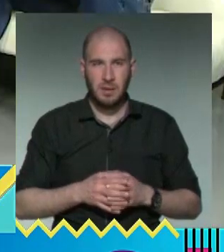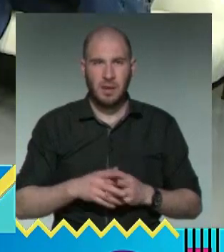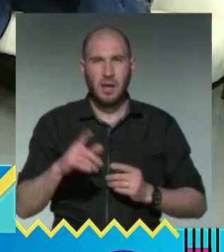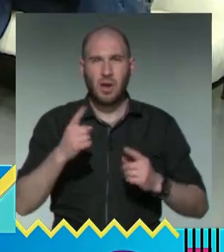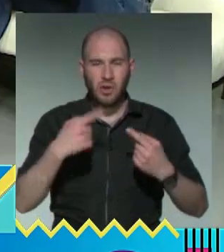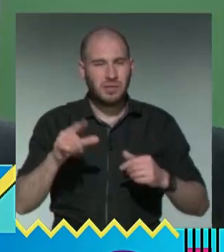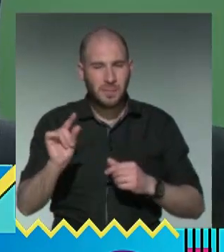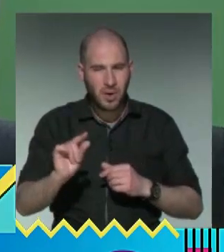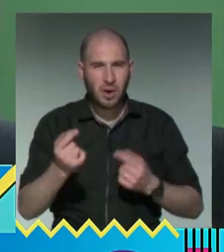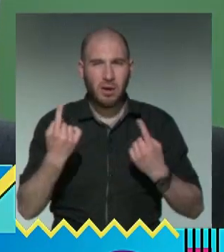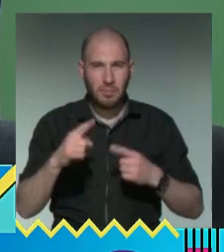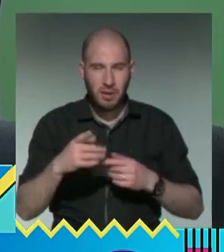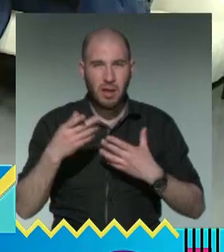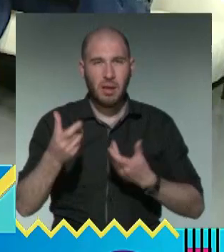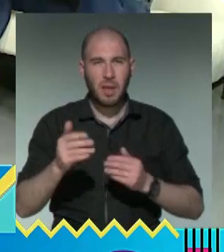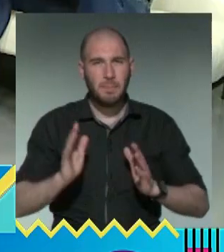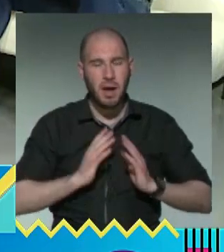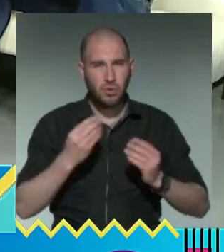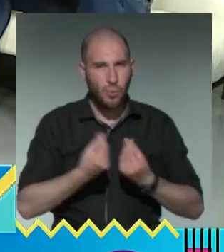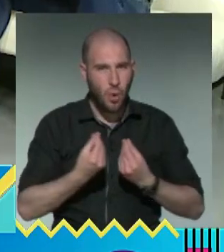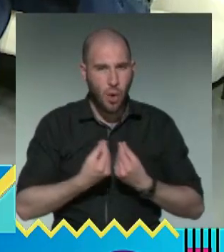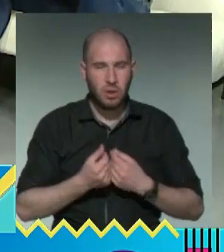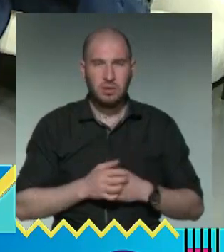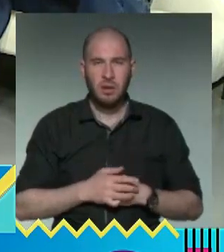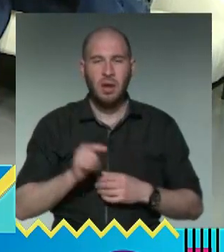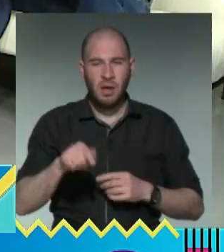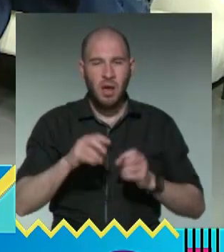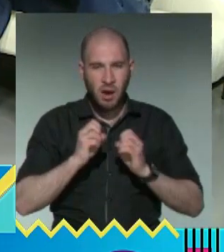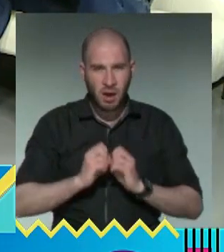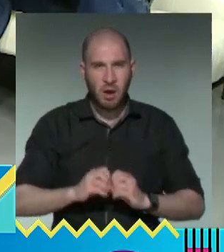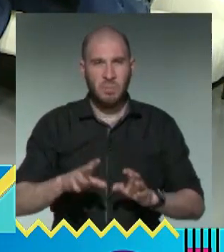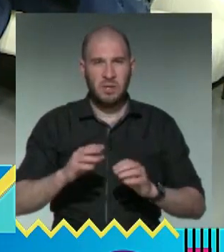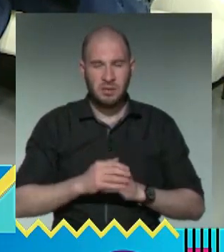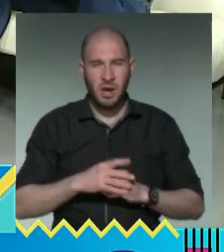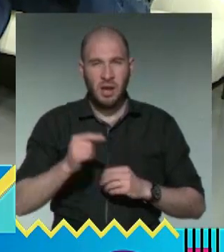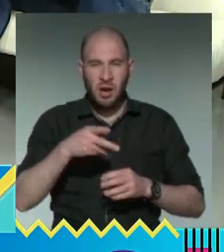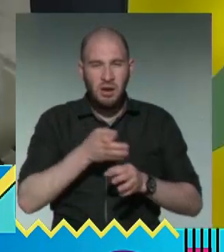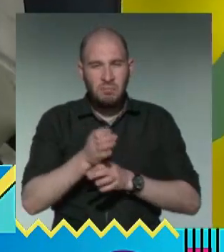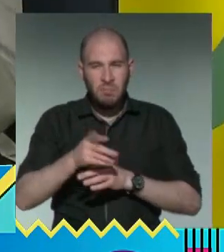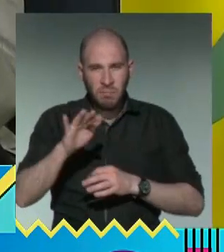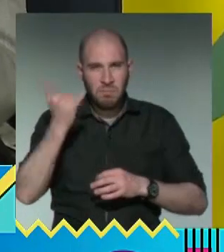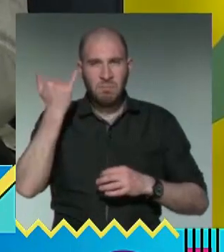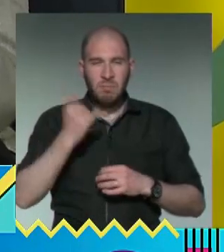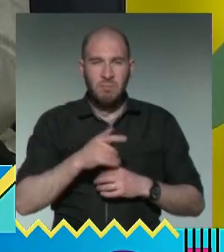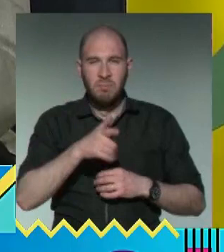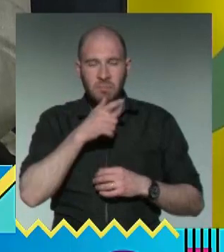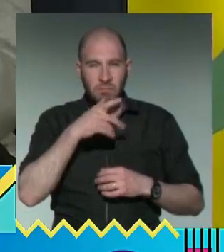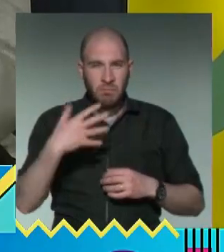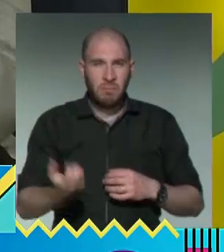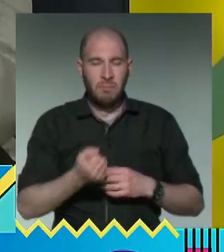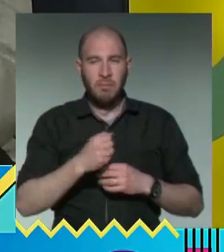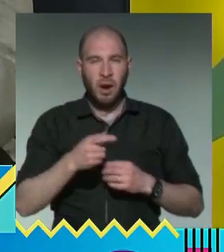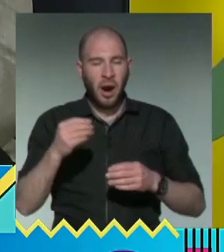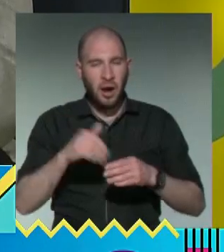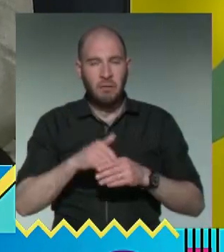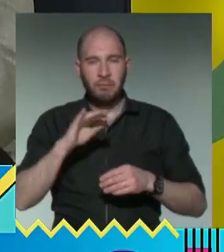acciones pequeñas, pero de mucho impacto. Claro, para un gran impacto, y que si eso se empieza a concientizar y todo, es como se puede llegar a lograr este